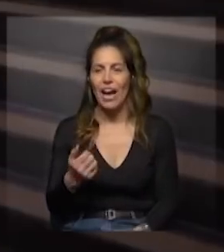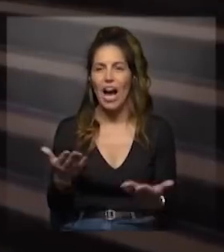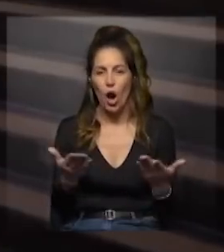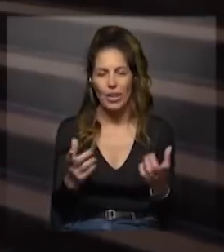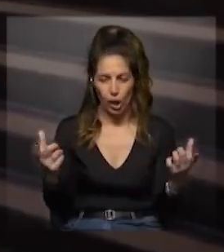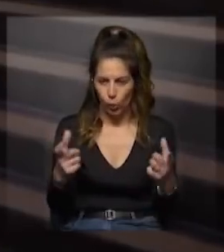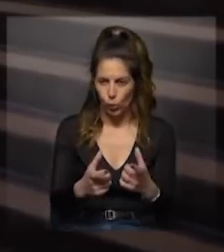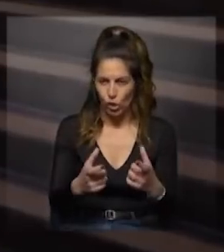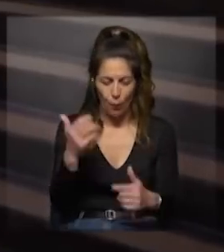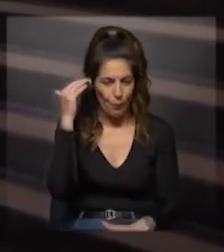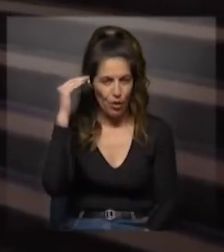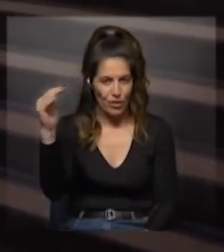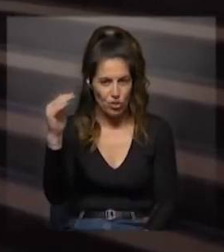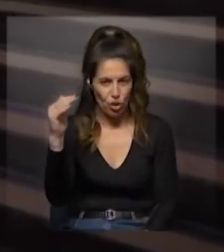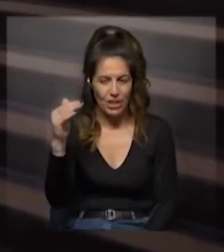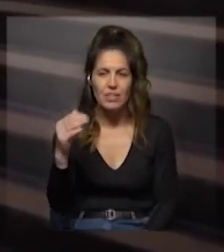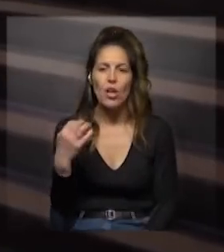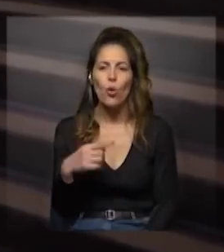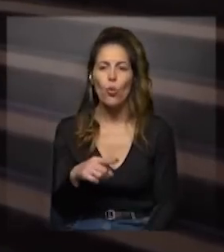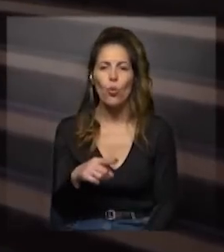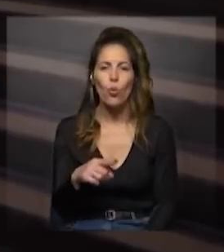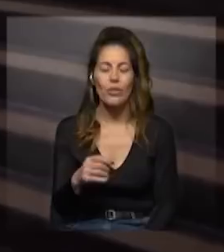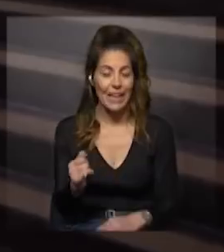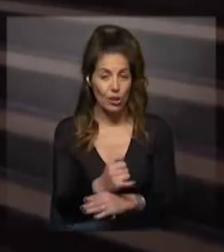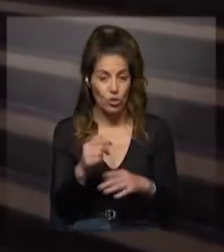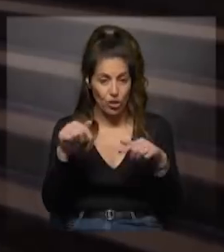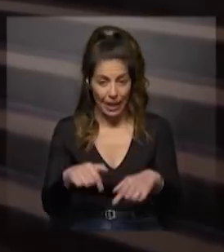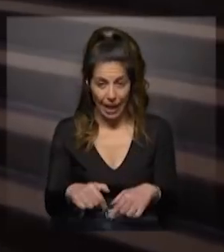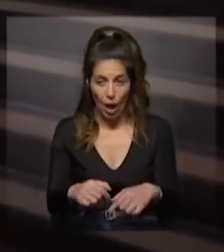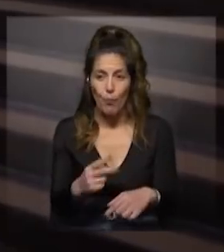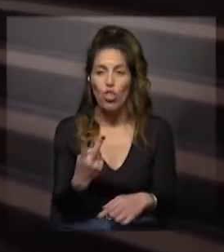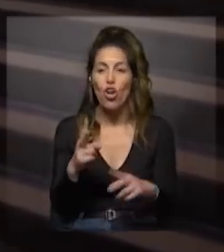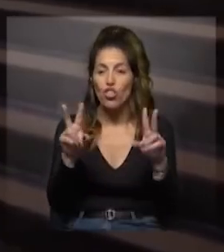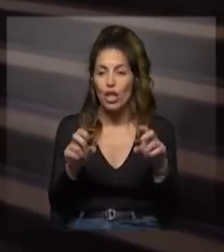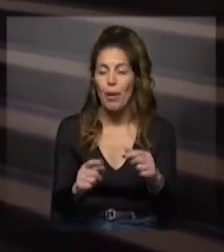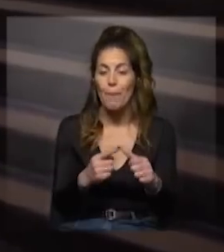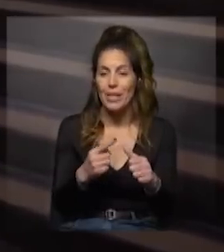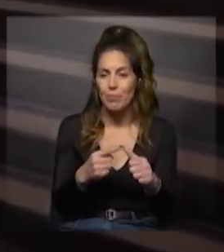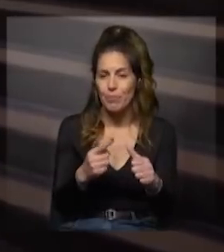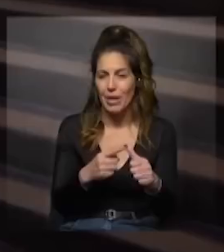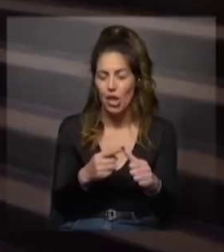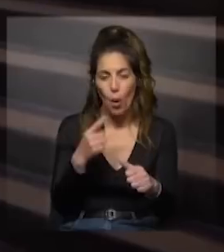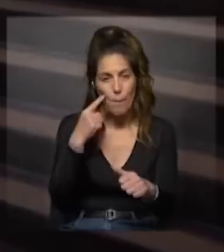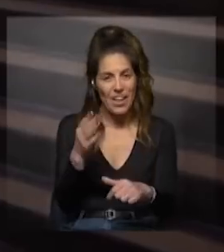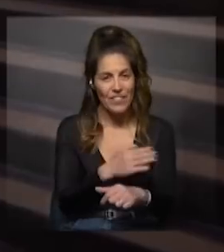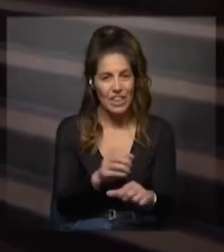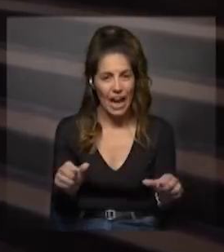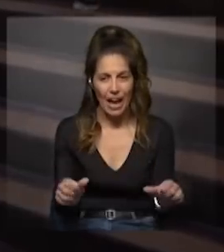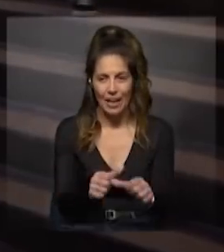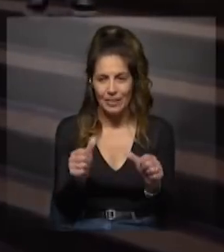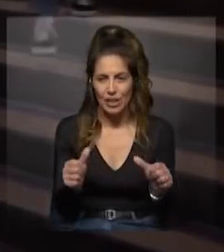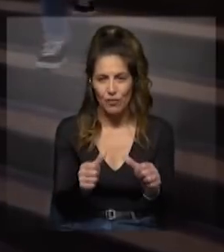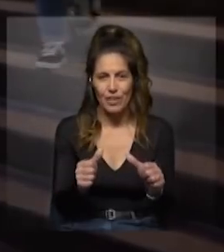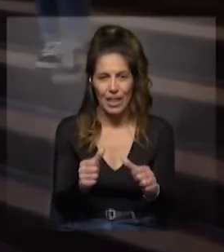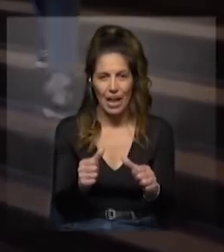reunión de los docentes justamente de la institución eh por dos temas primero eh está está previsto una actividad eh